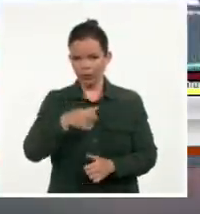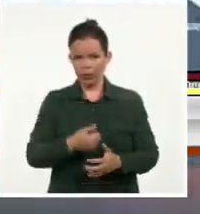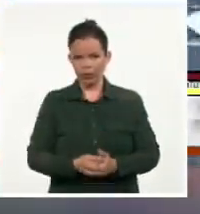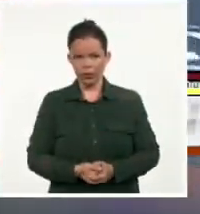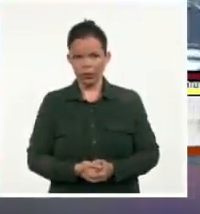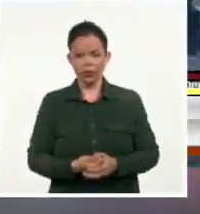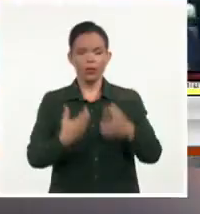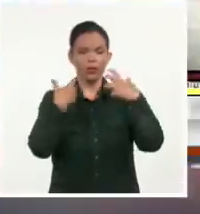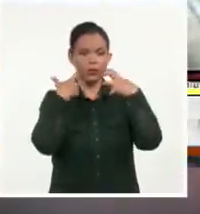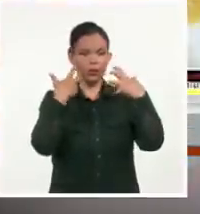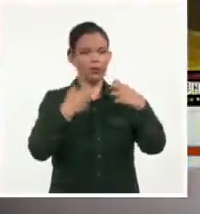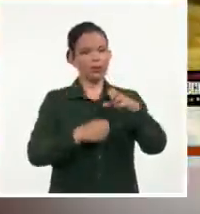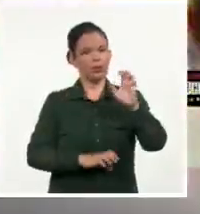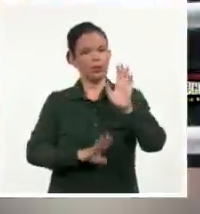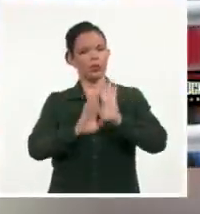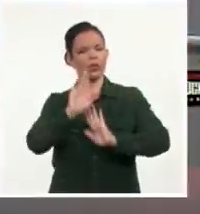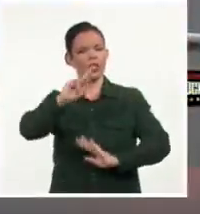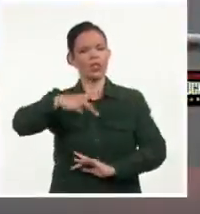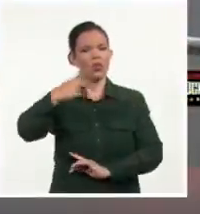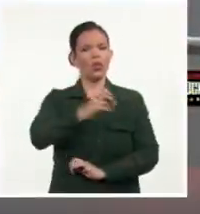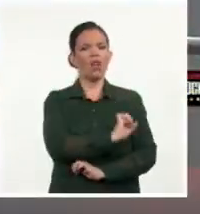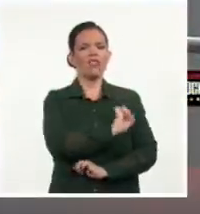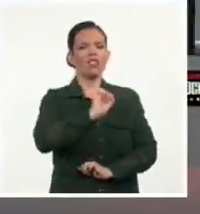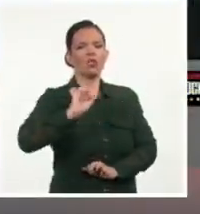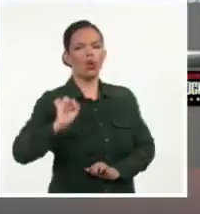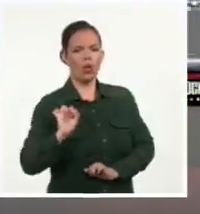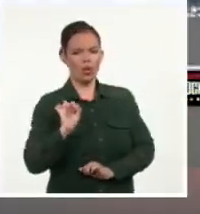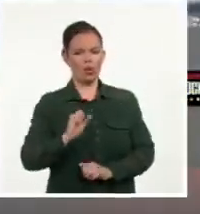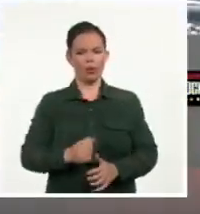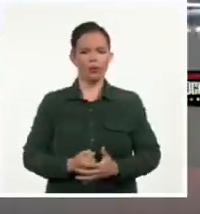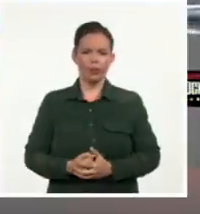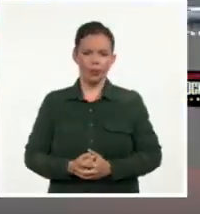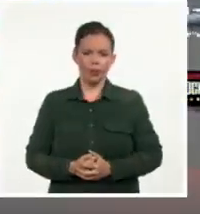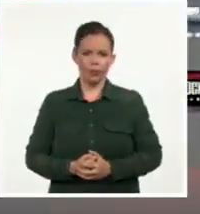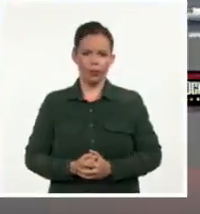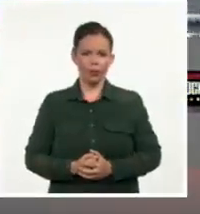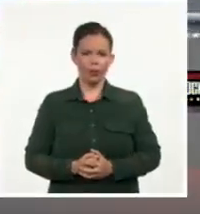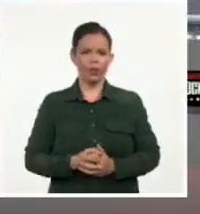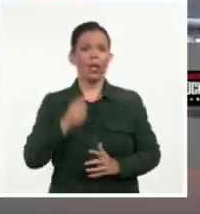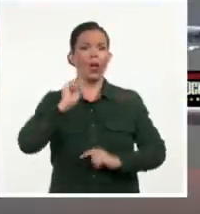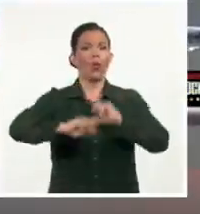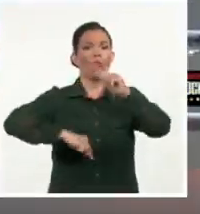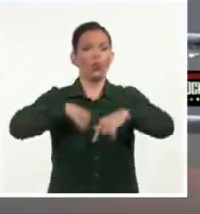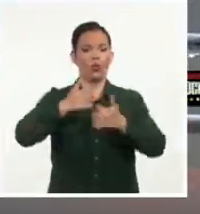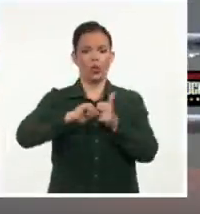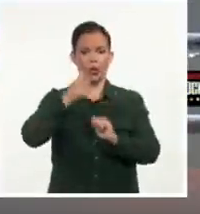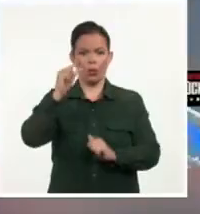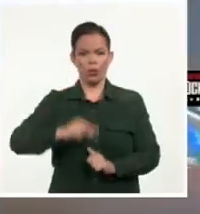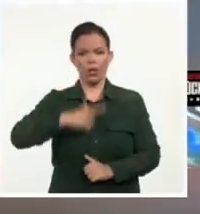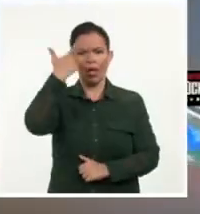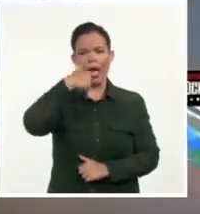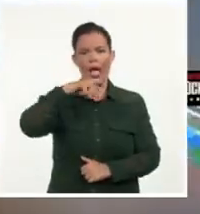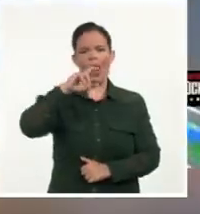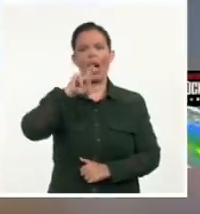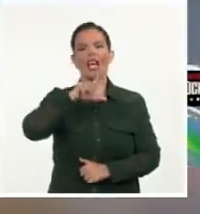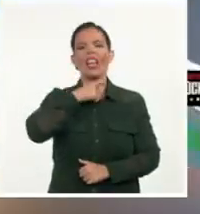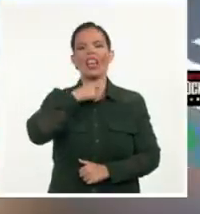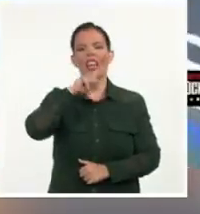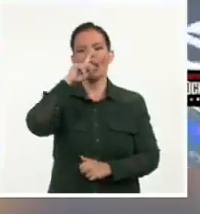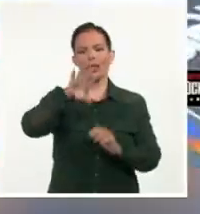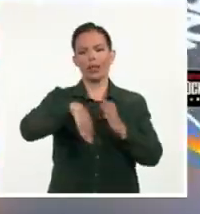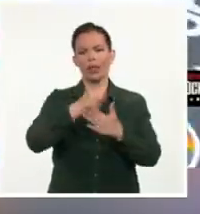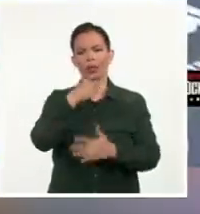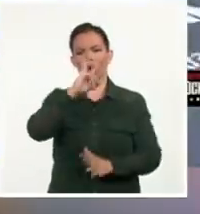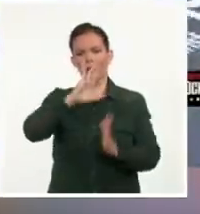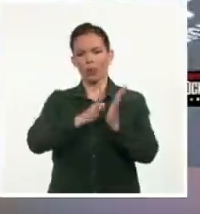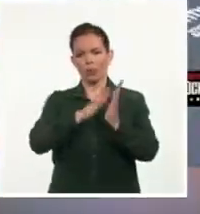para joel lis la segunda victoria en este tipo de circuito el próximo a subir al ring será arlen lópez el 9 de septiembre luego